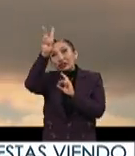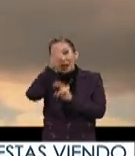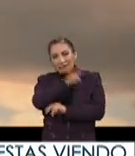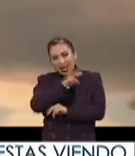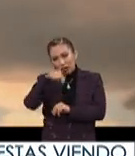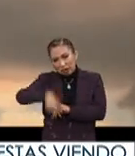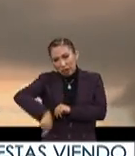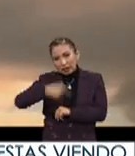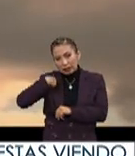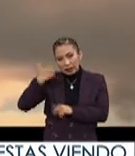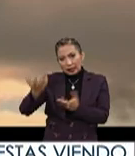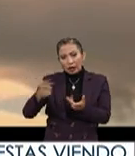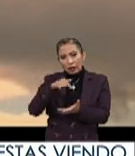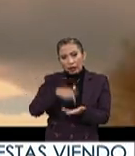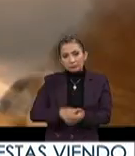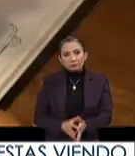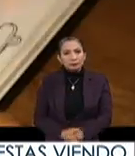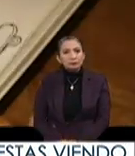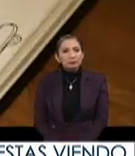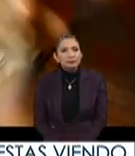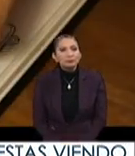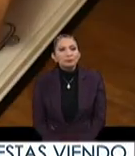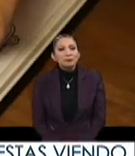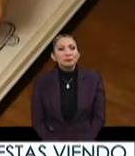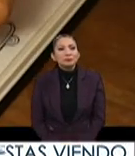viento de este municipio.